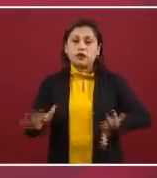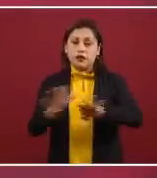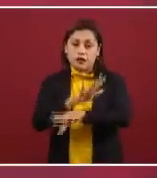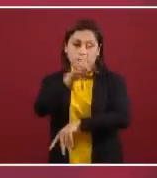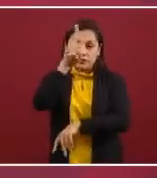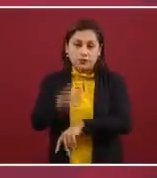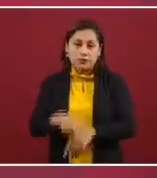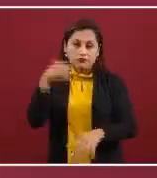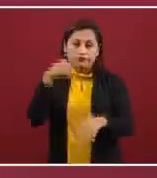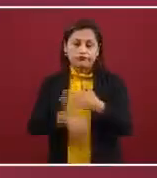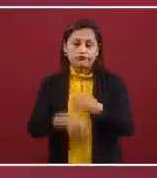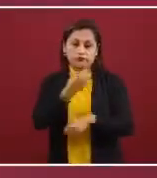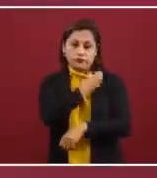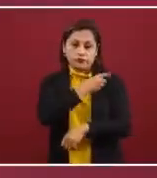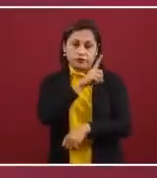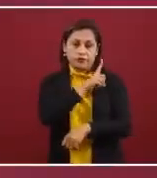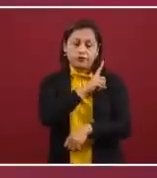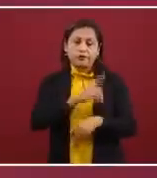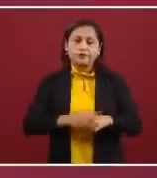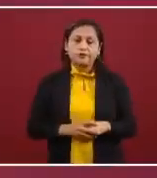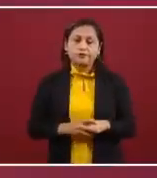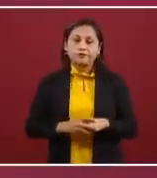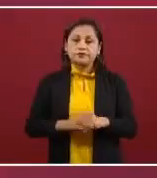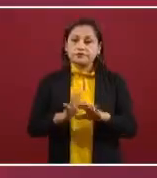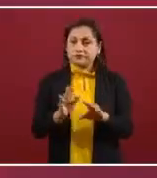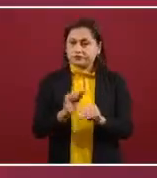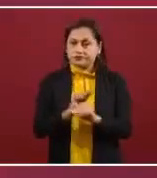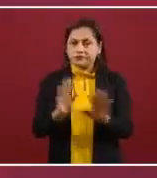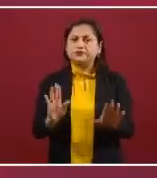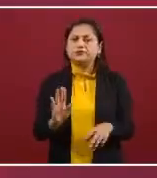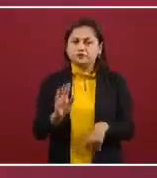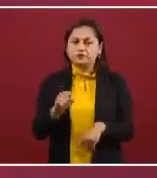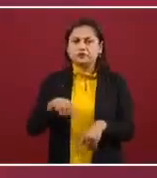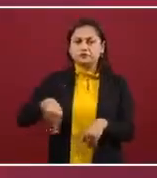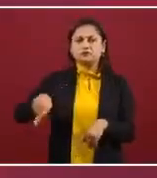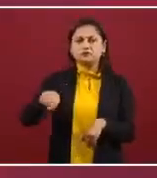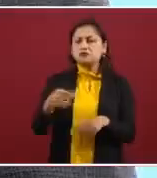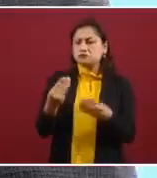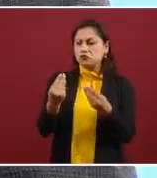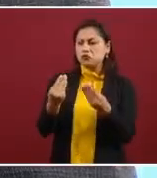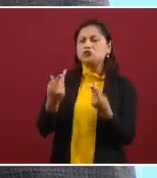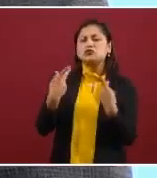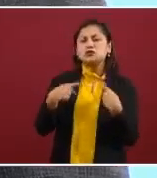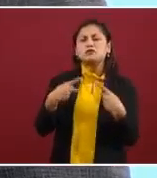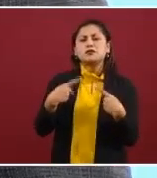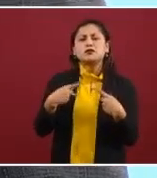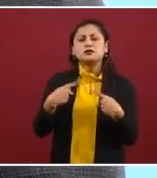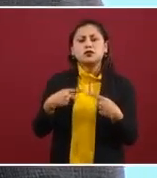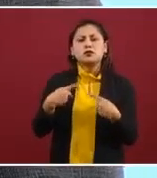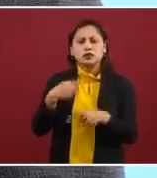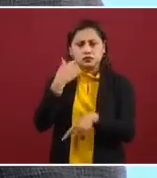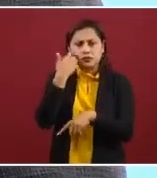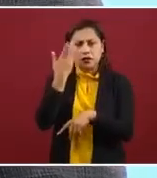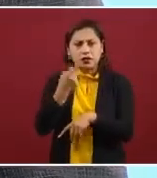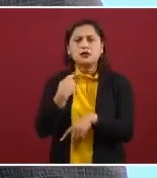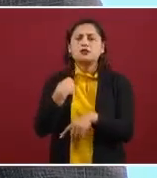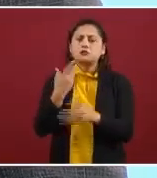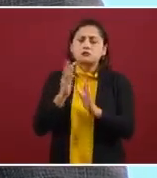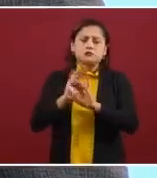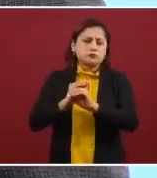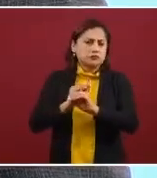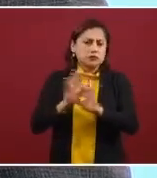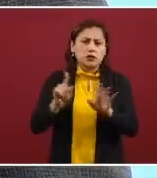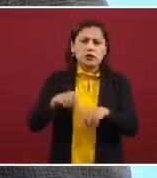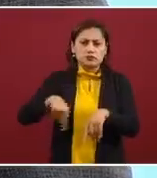en eso tenemos desde luego la seguridad de que van a participar muchos de los que están llamando a organizarse. Tienen toda